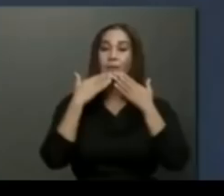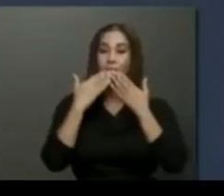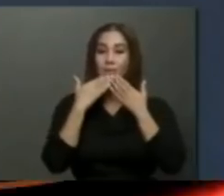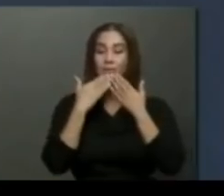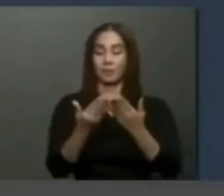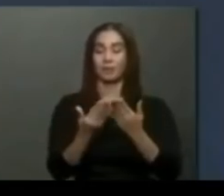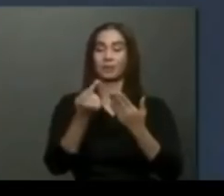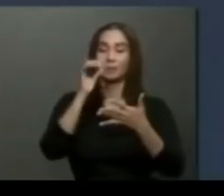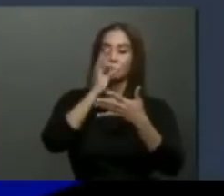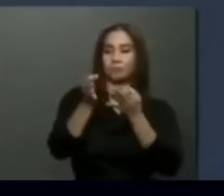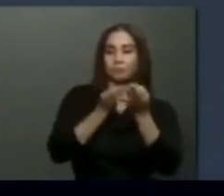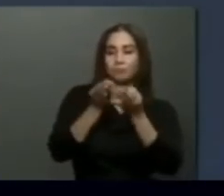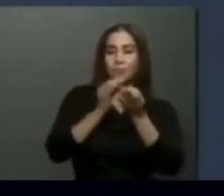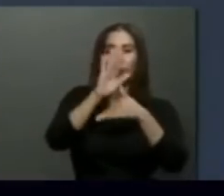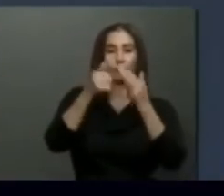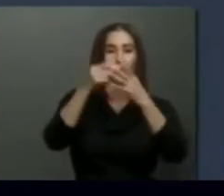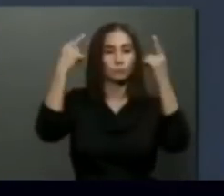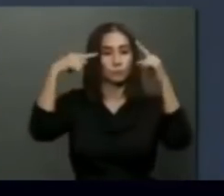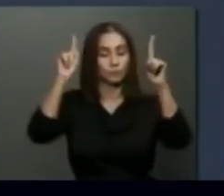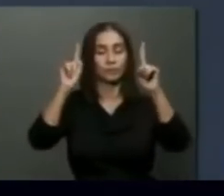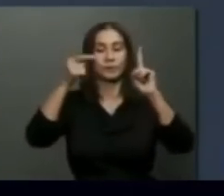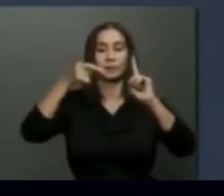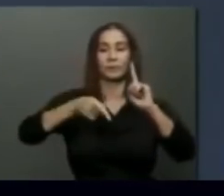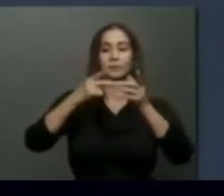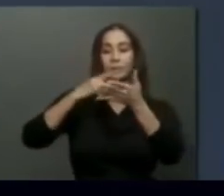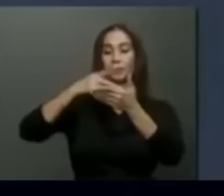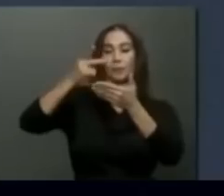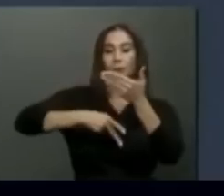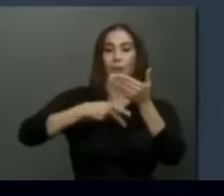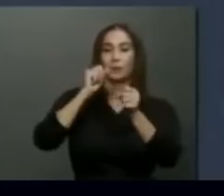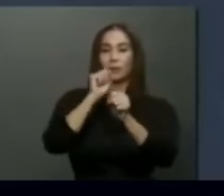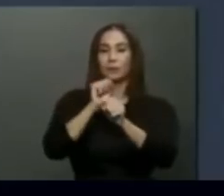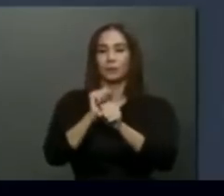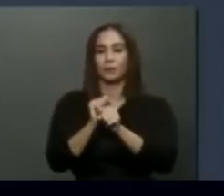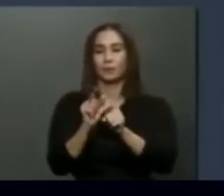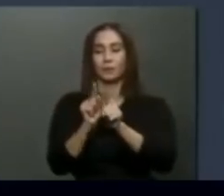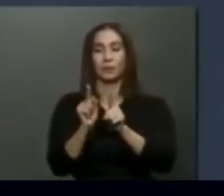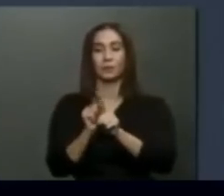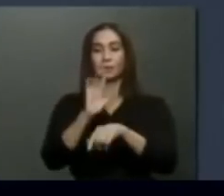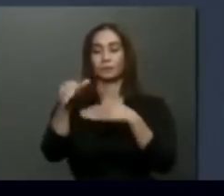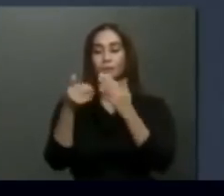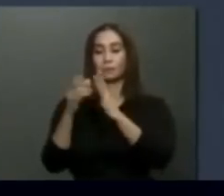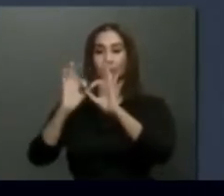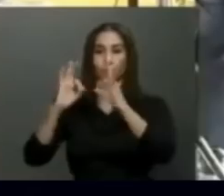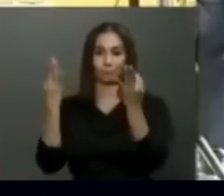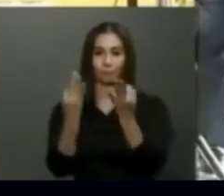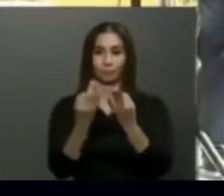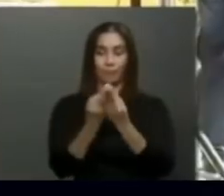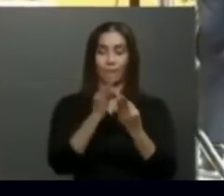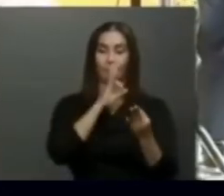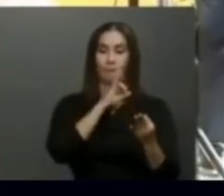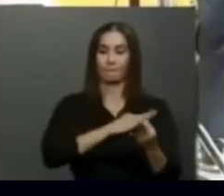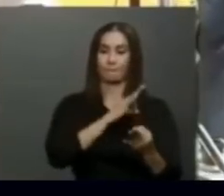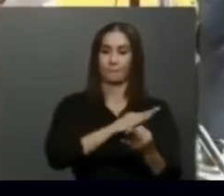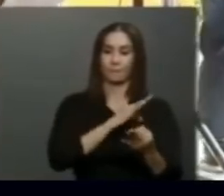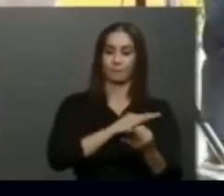por citar cada uno de los éxitos de estos programas y, por supuesto, en ello cada una de las familias que se ven